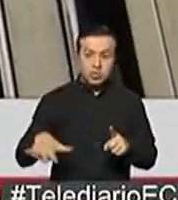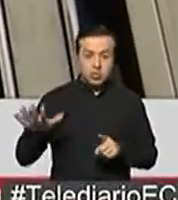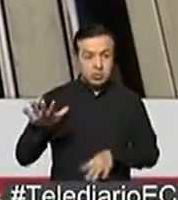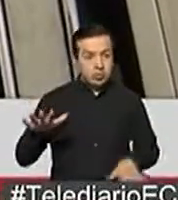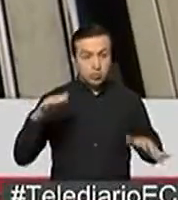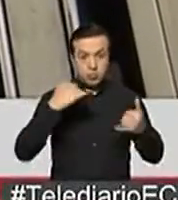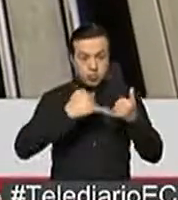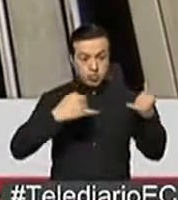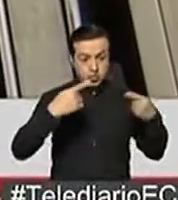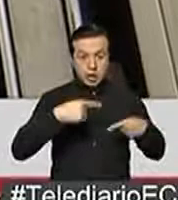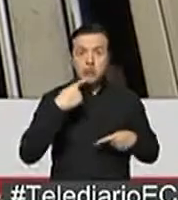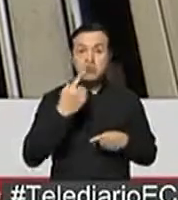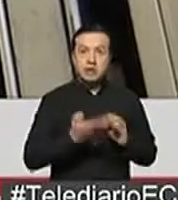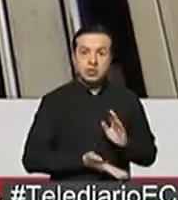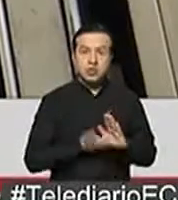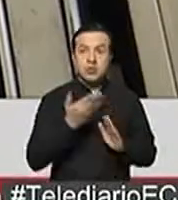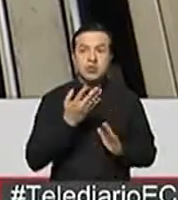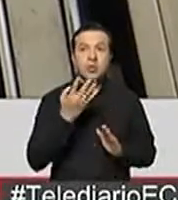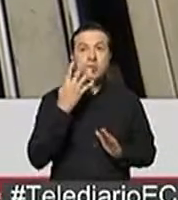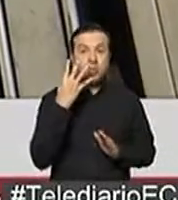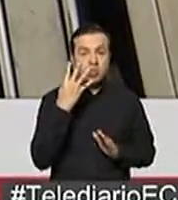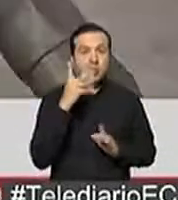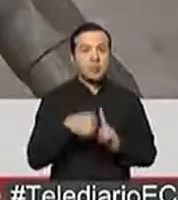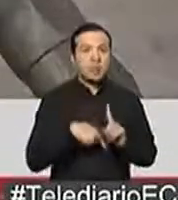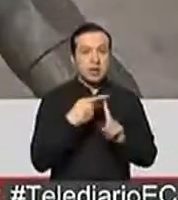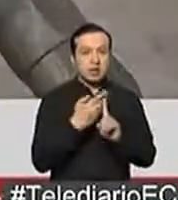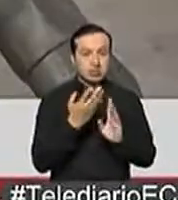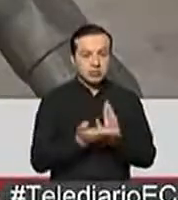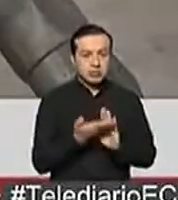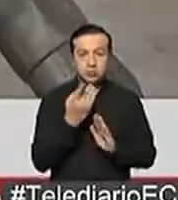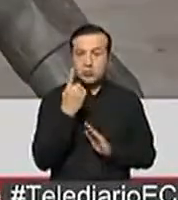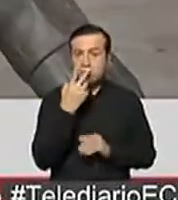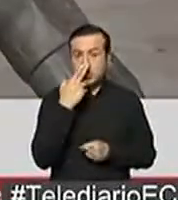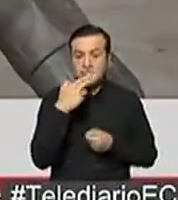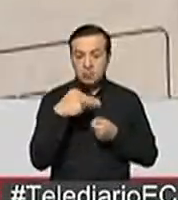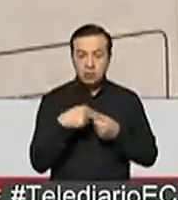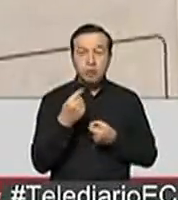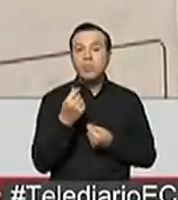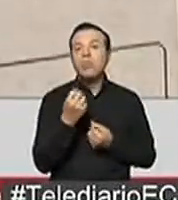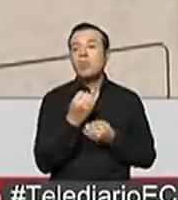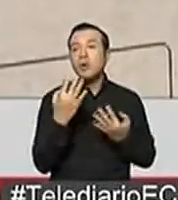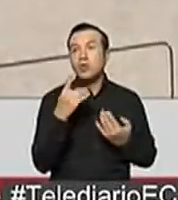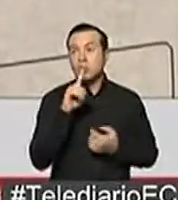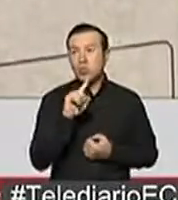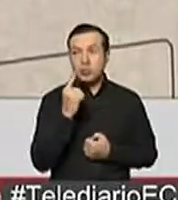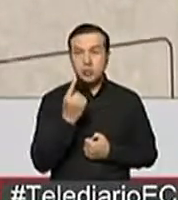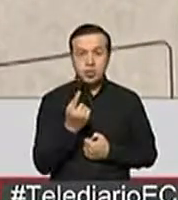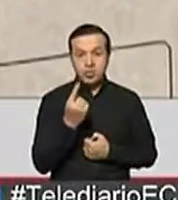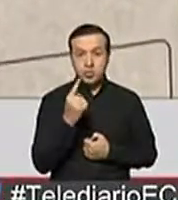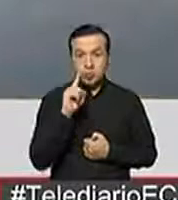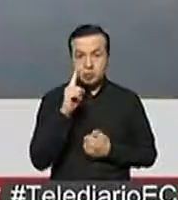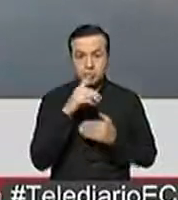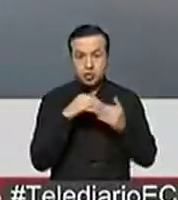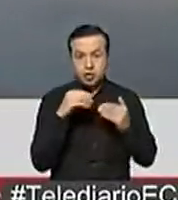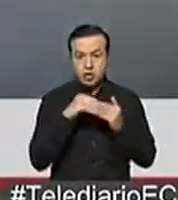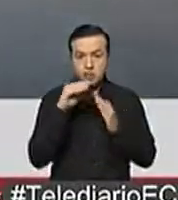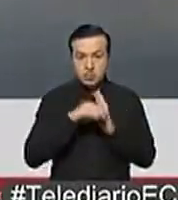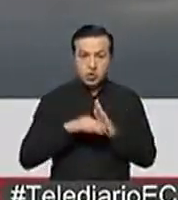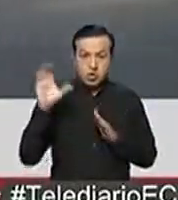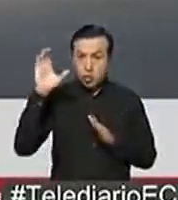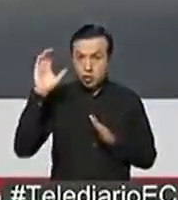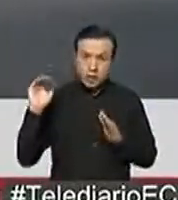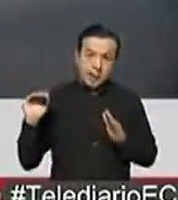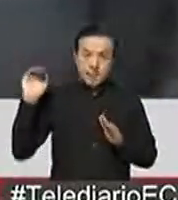fronterizas se habla de un incremento de 4 galones más. El costo del galón en nuestro país es de un dólar menos que en Colombia, promoviendo